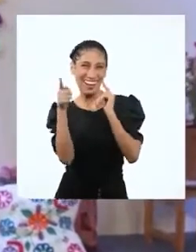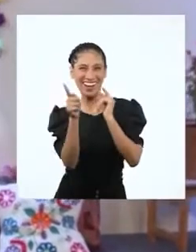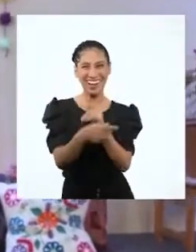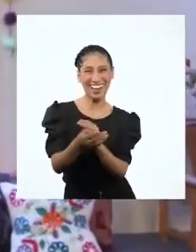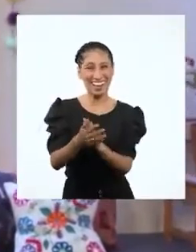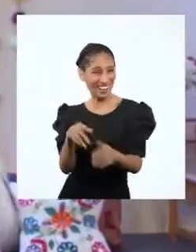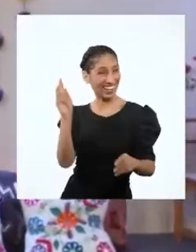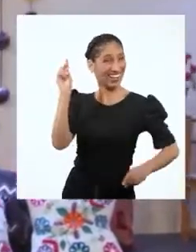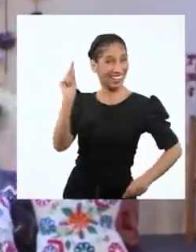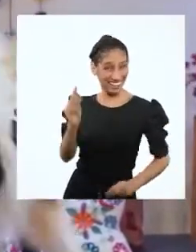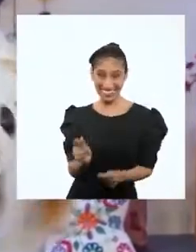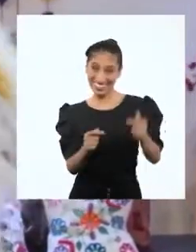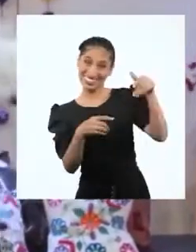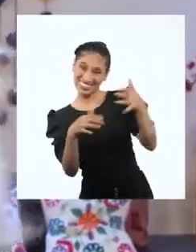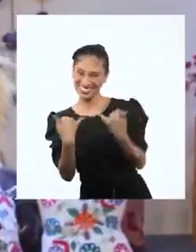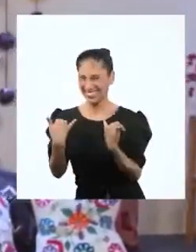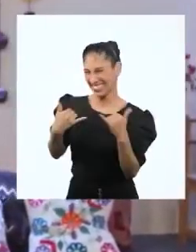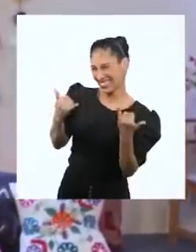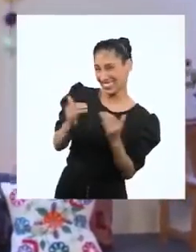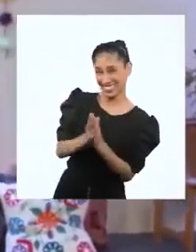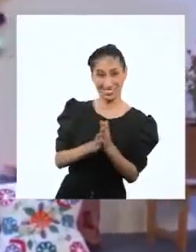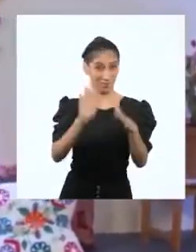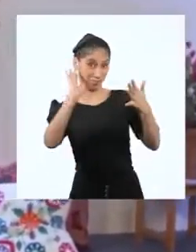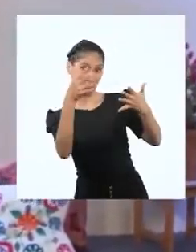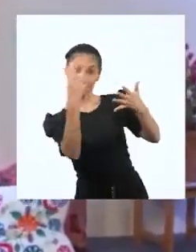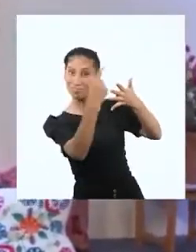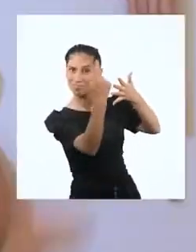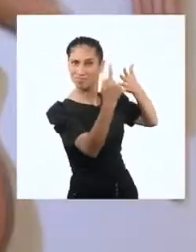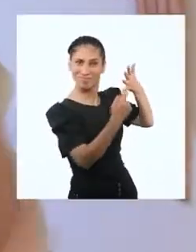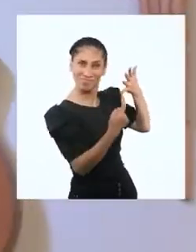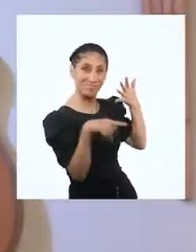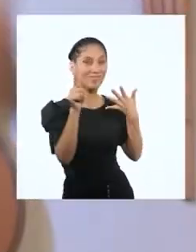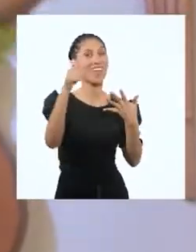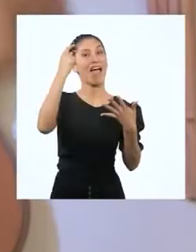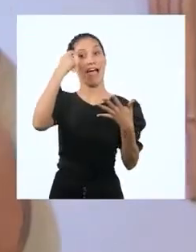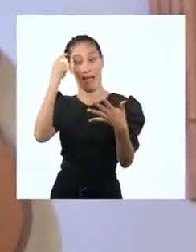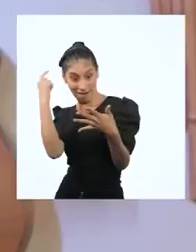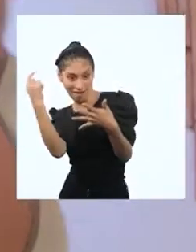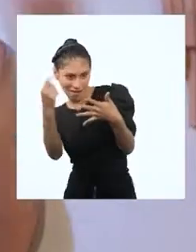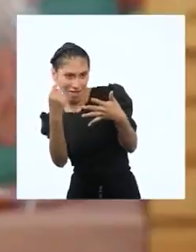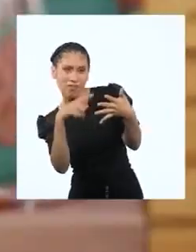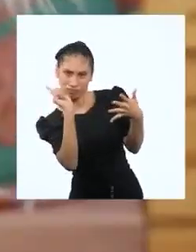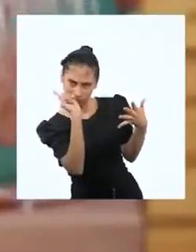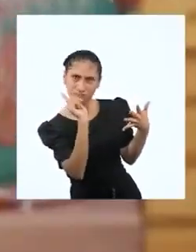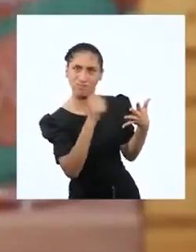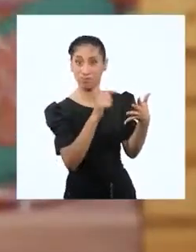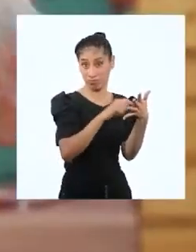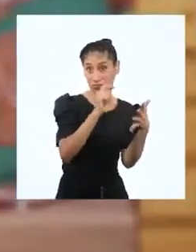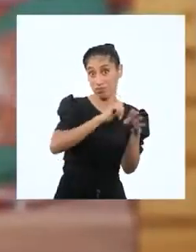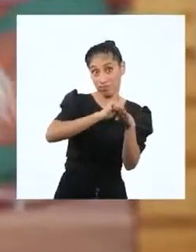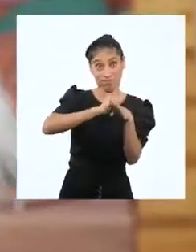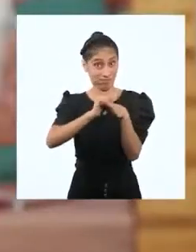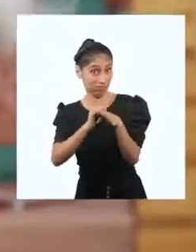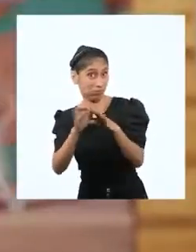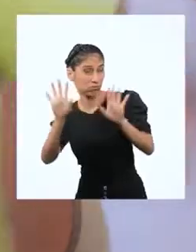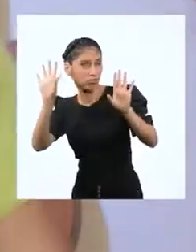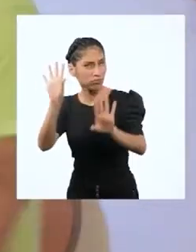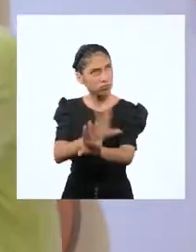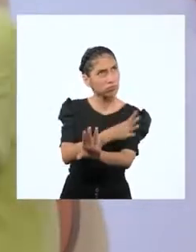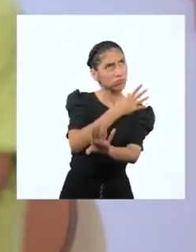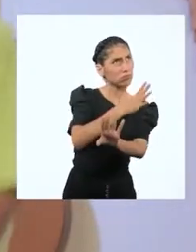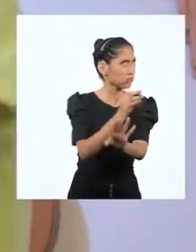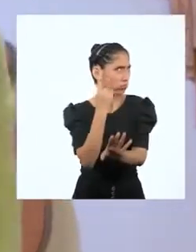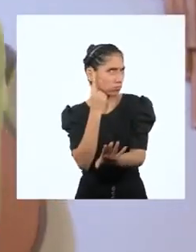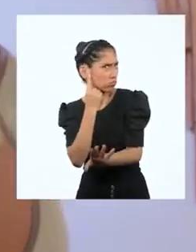la música retar. Este juego tiene reglas que tú debes de seguir. Si